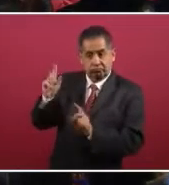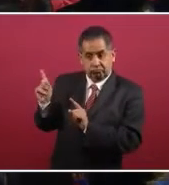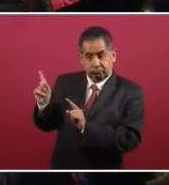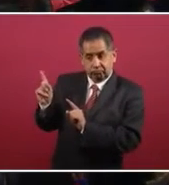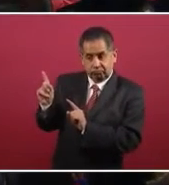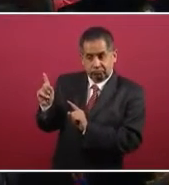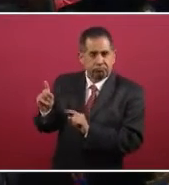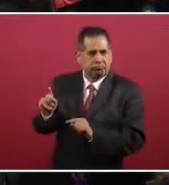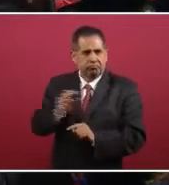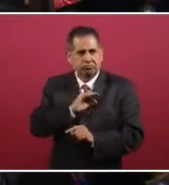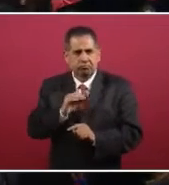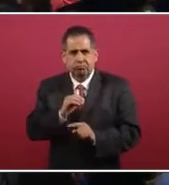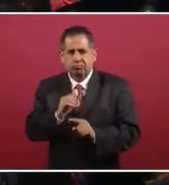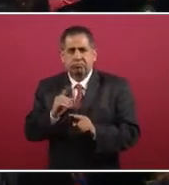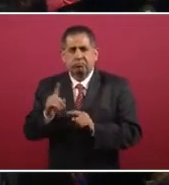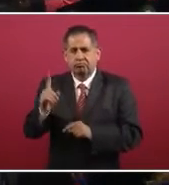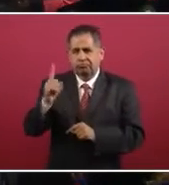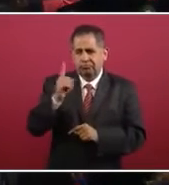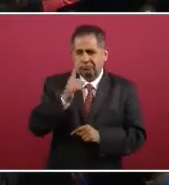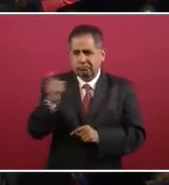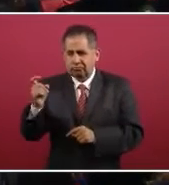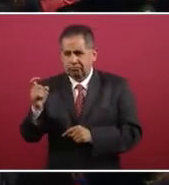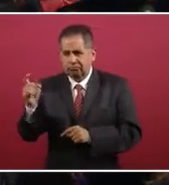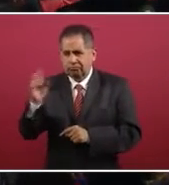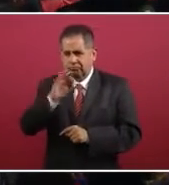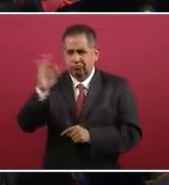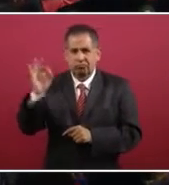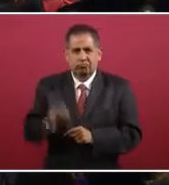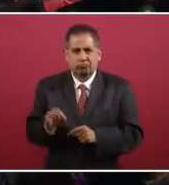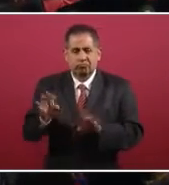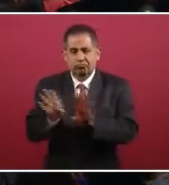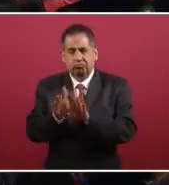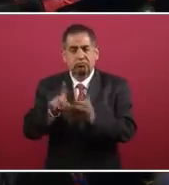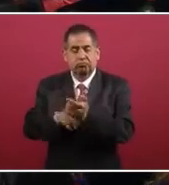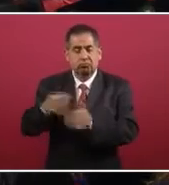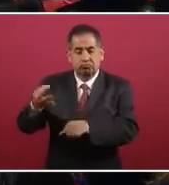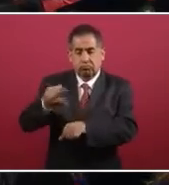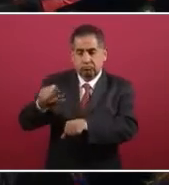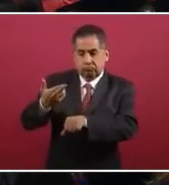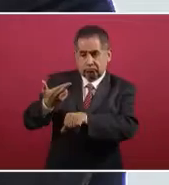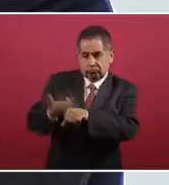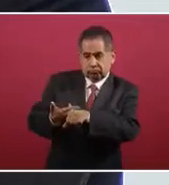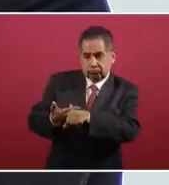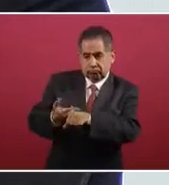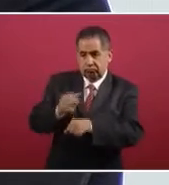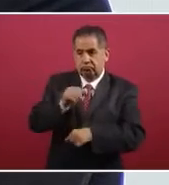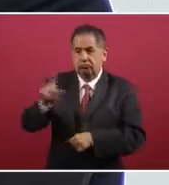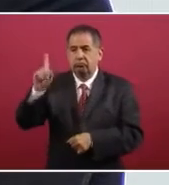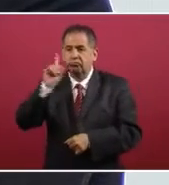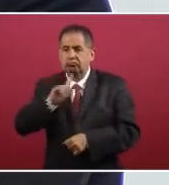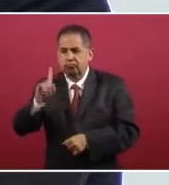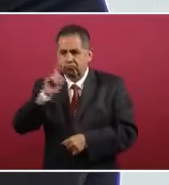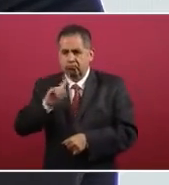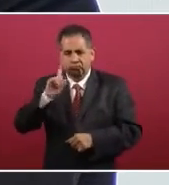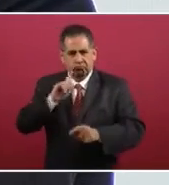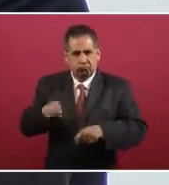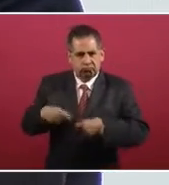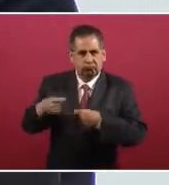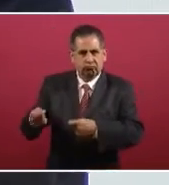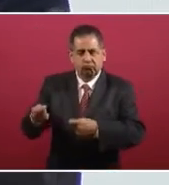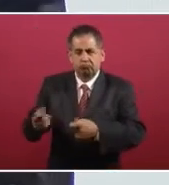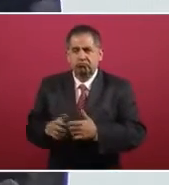casi el 100%, las tesoreras, mujeres.